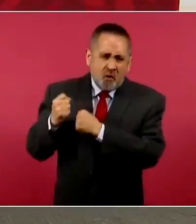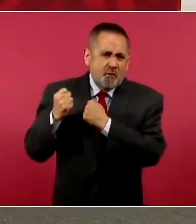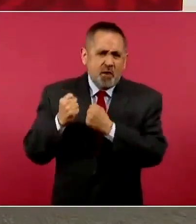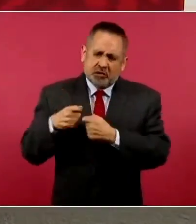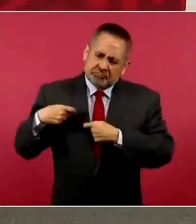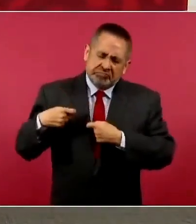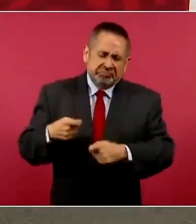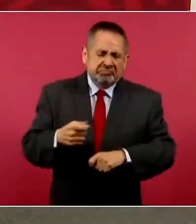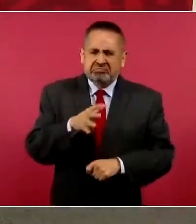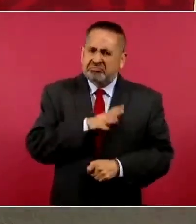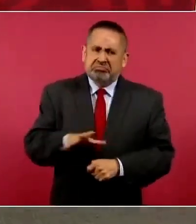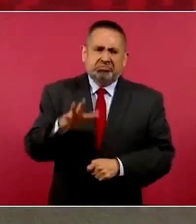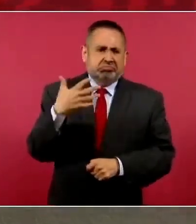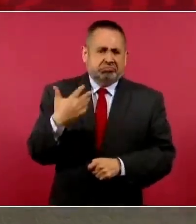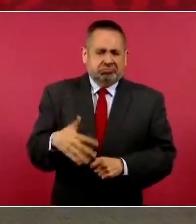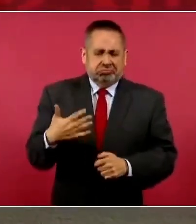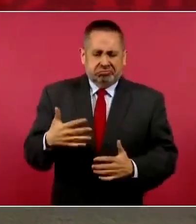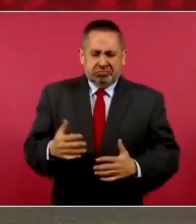Extraordinariamente